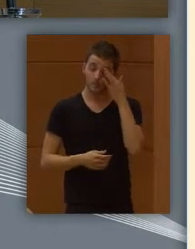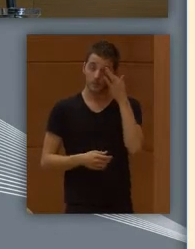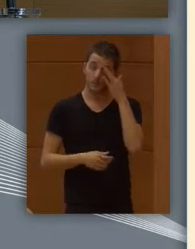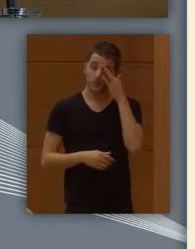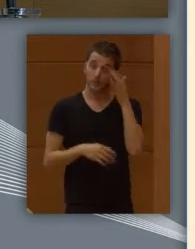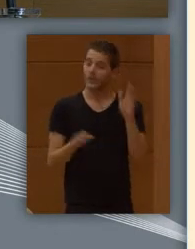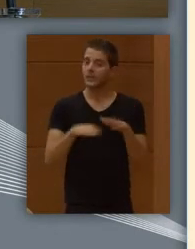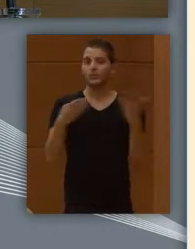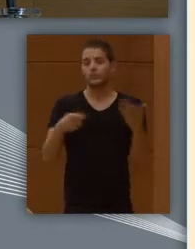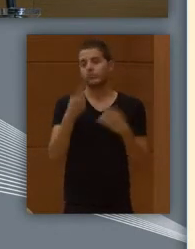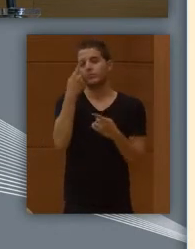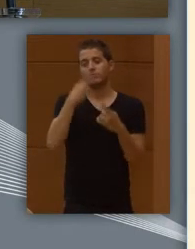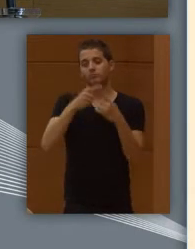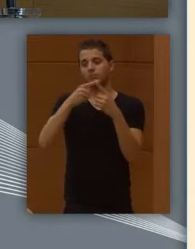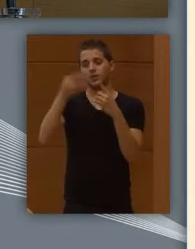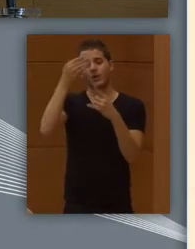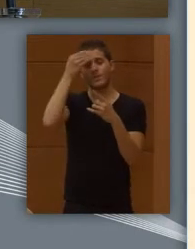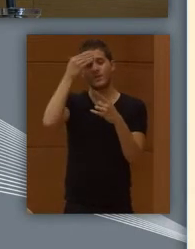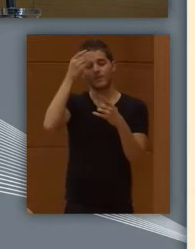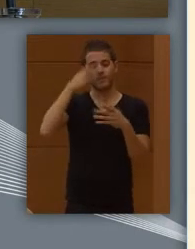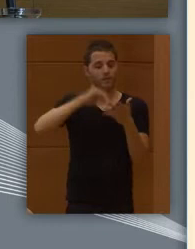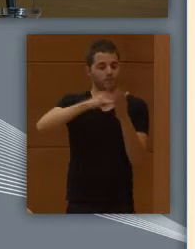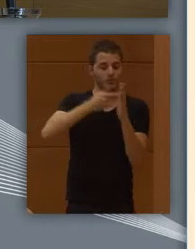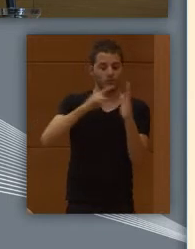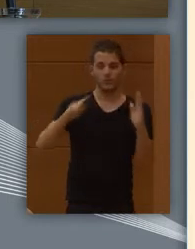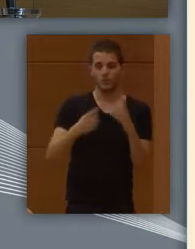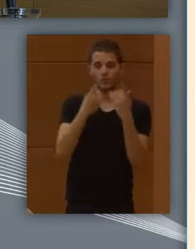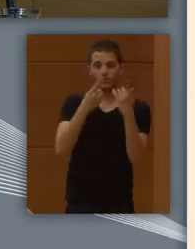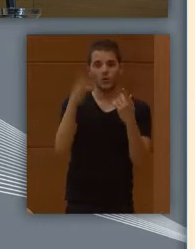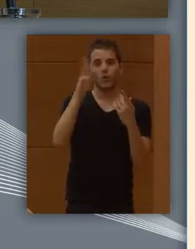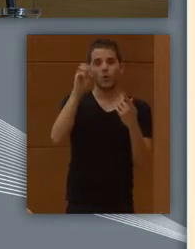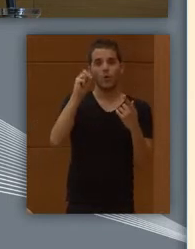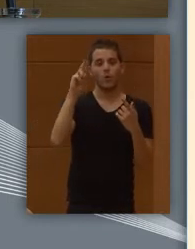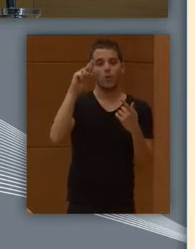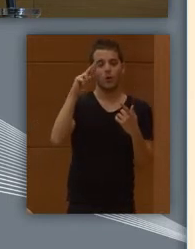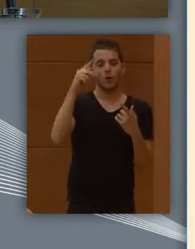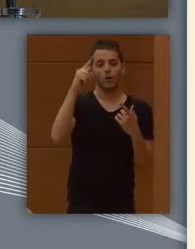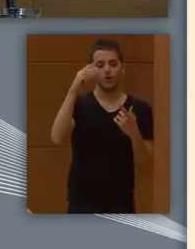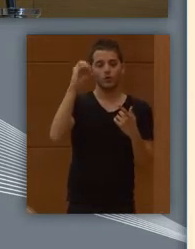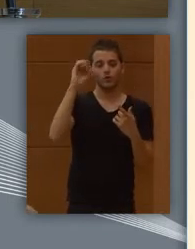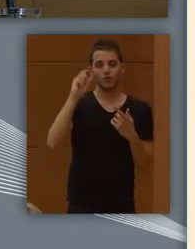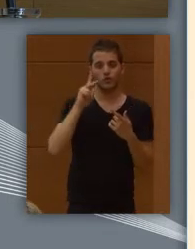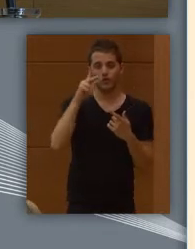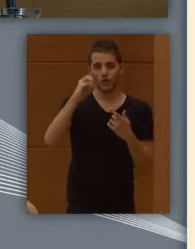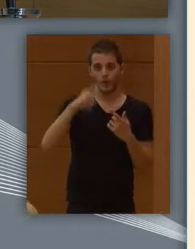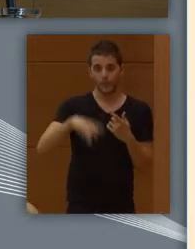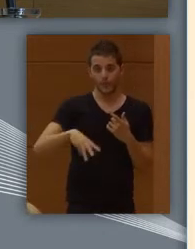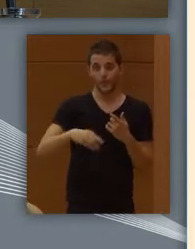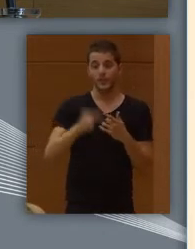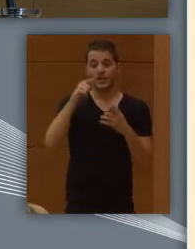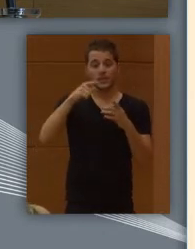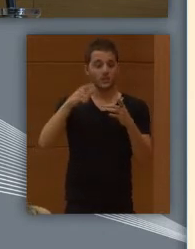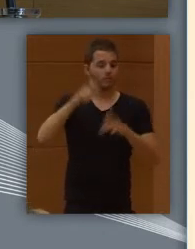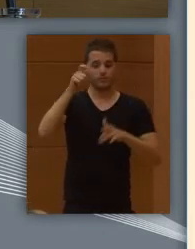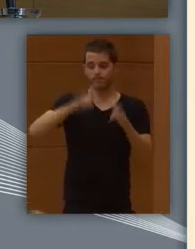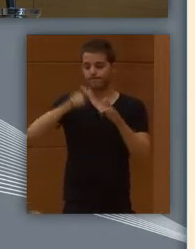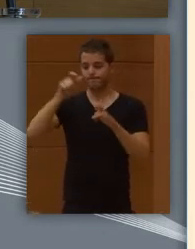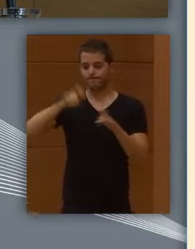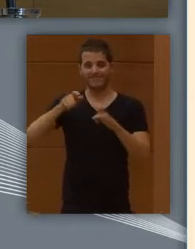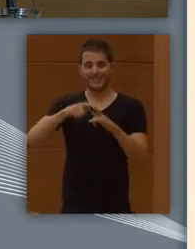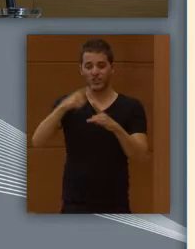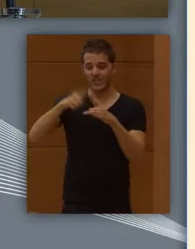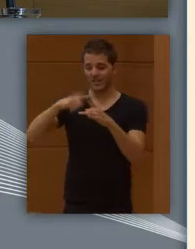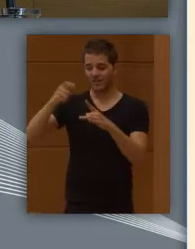Entonces, una de las principales actividades del proyecto es la organización de workshops, donde se unían distintos